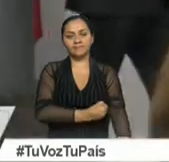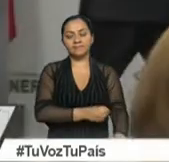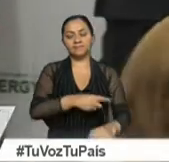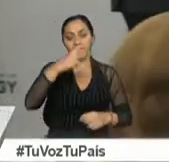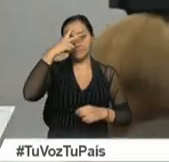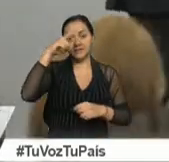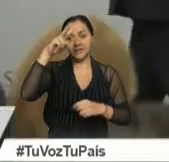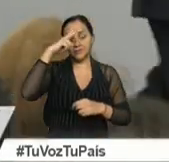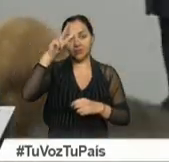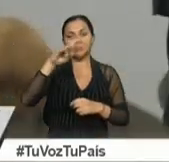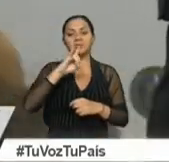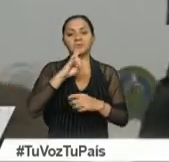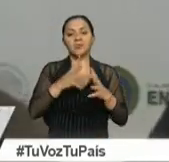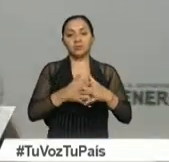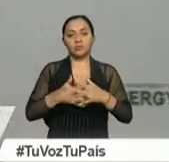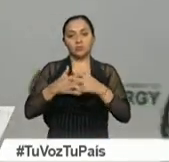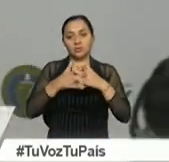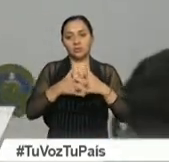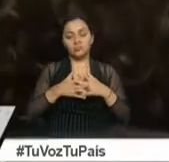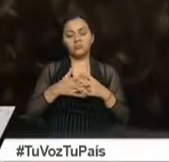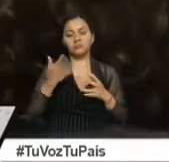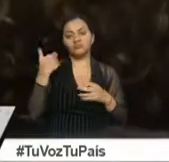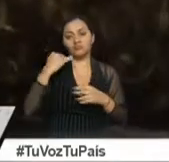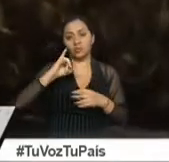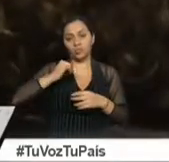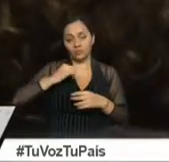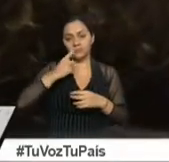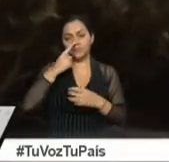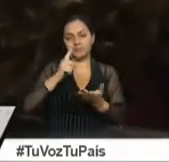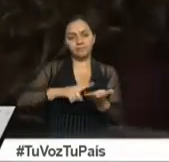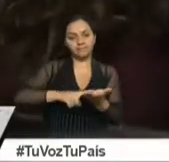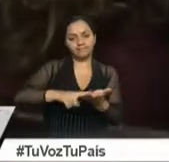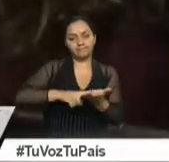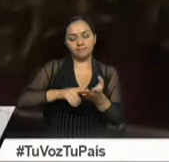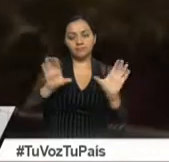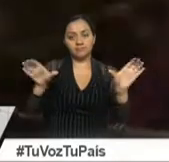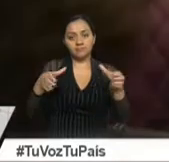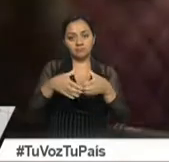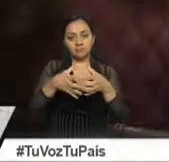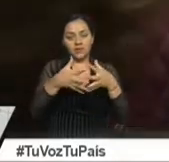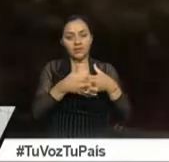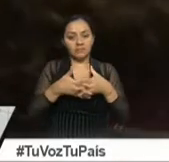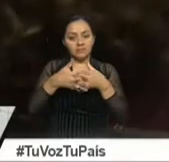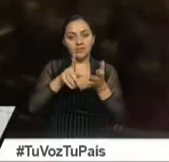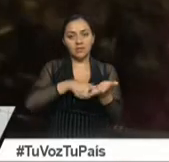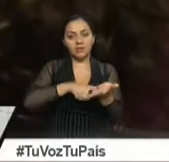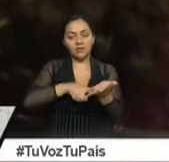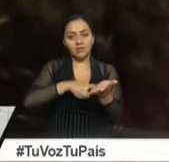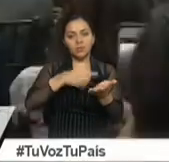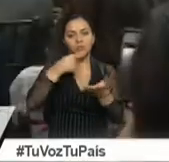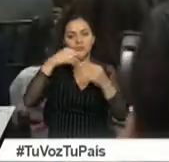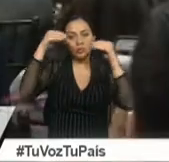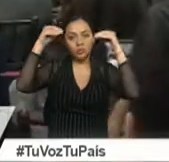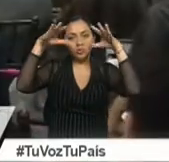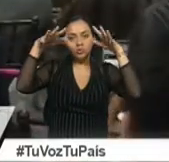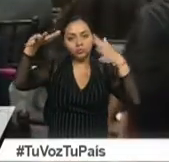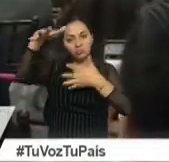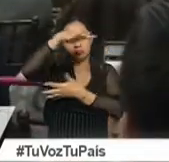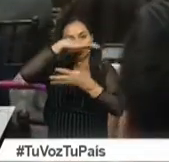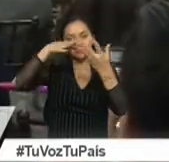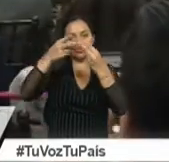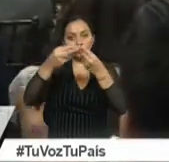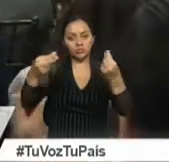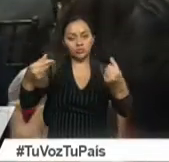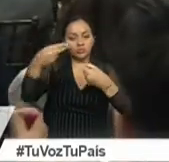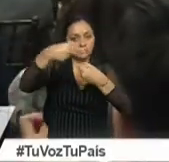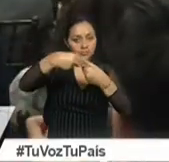México y Estados Unidos llamaron el jueves a la creación de seguridad energética en Norteamérica, que incluye ampliar el comercio de combustibles, fortalecer la